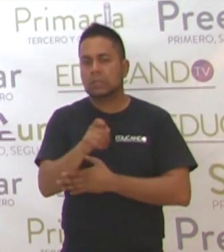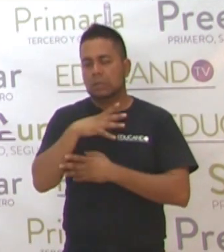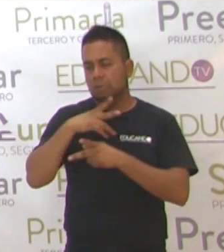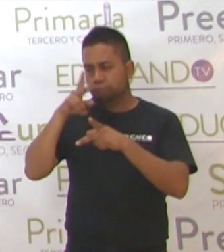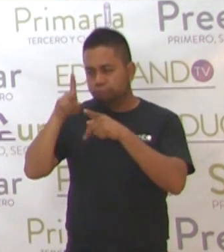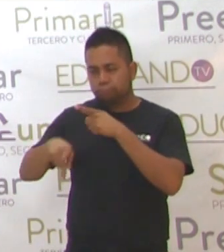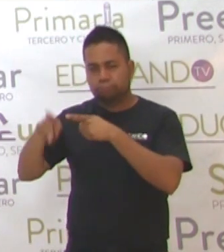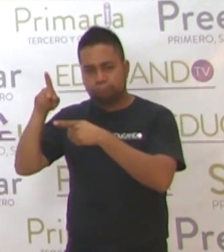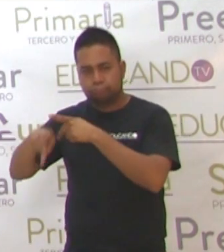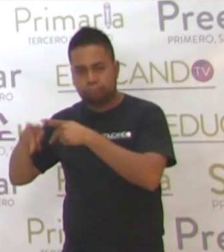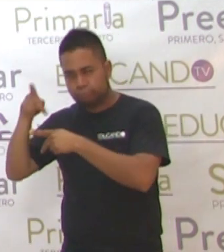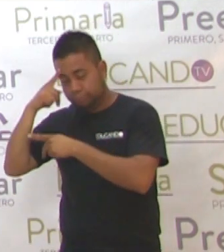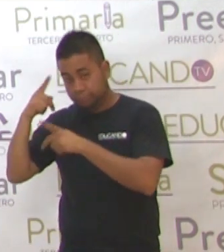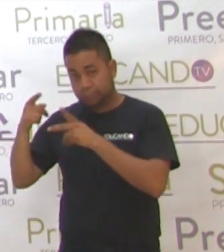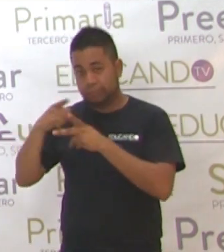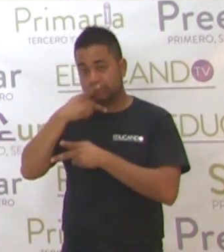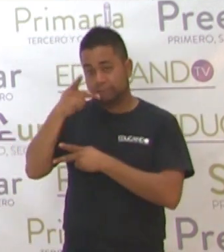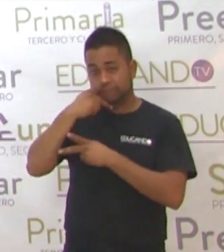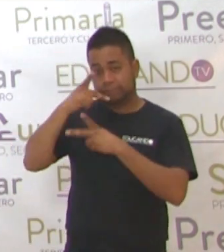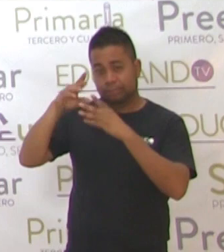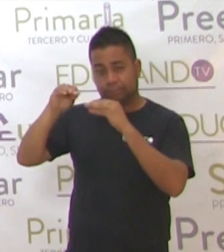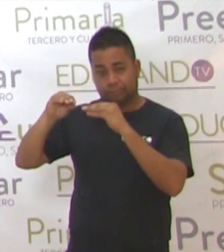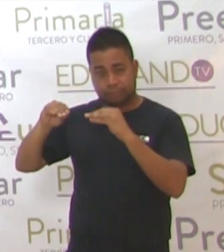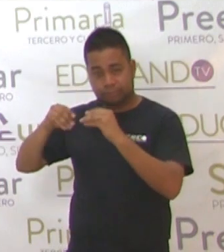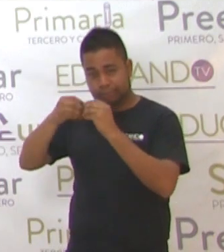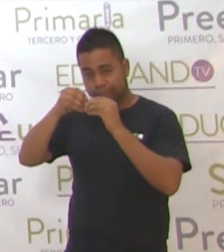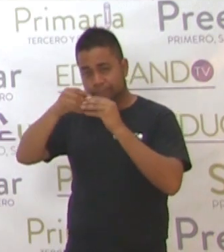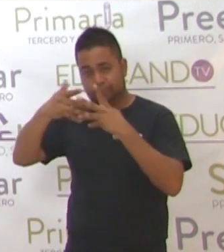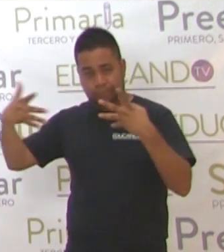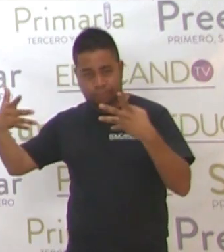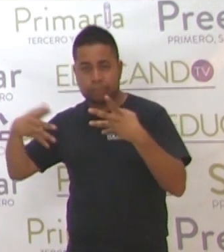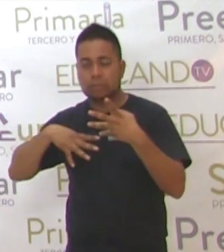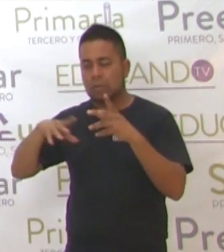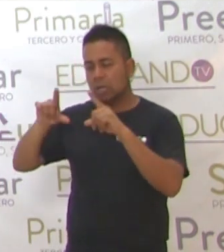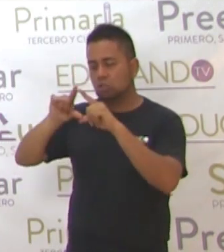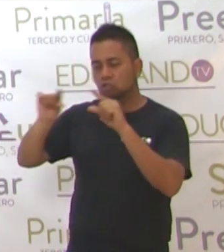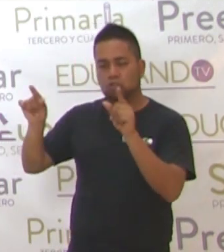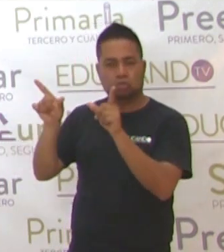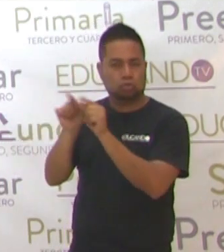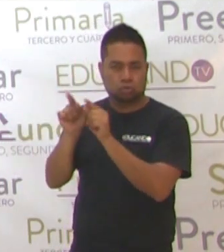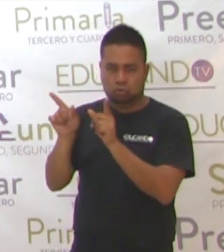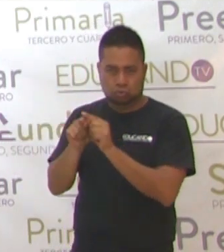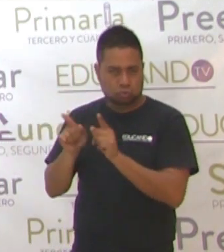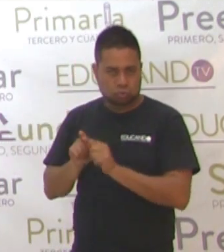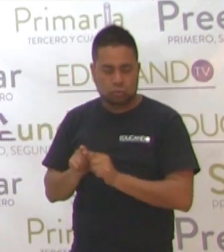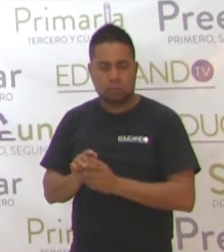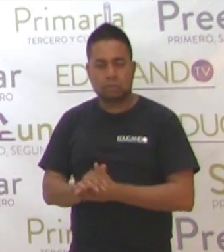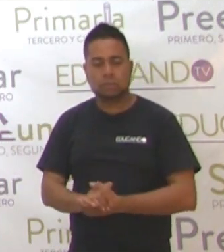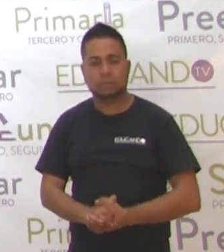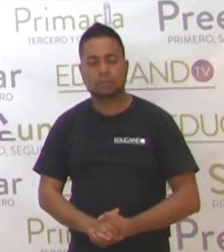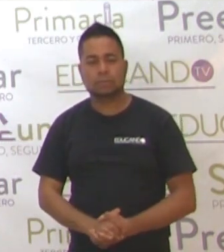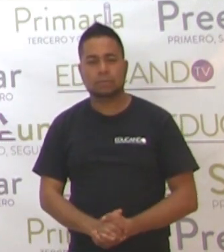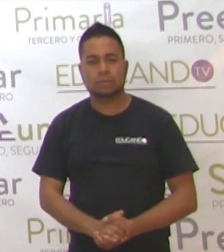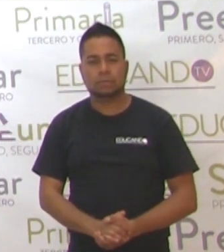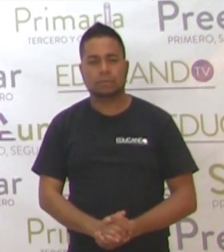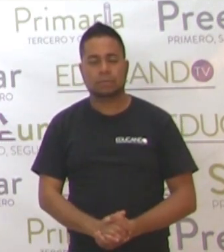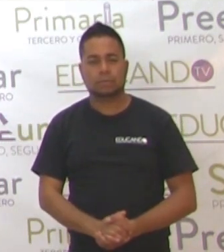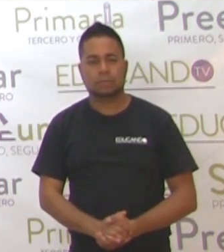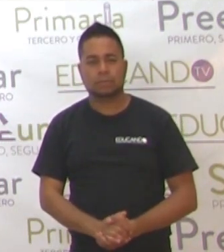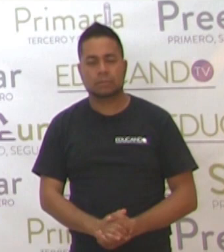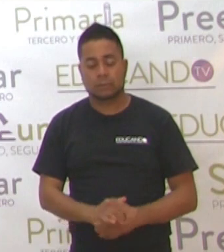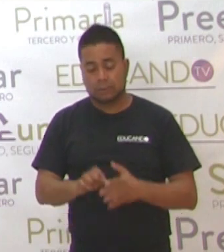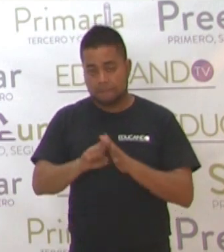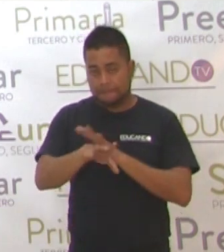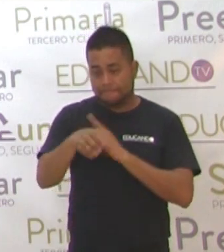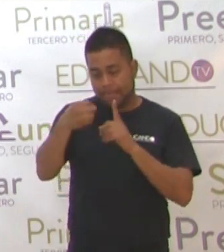de la conversación que estamos teniendo o que está teniendo una persona estas